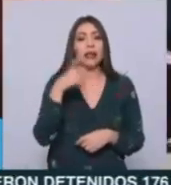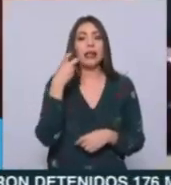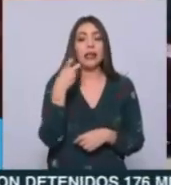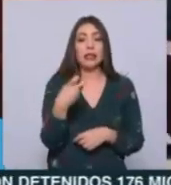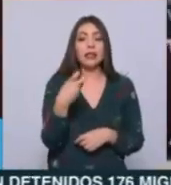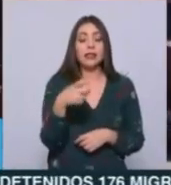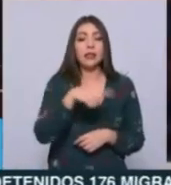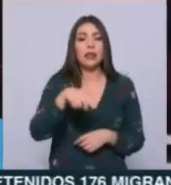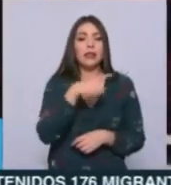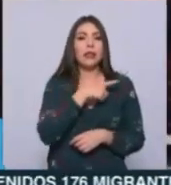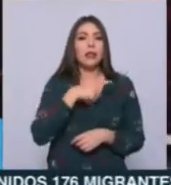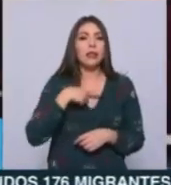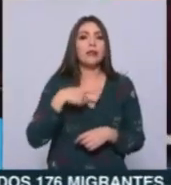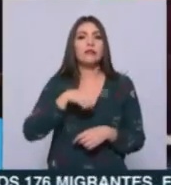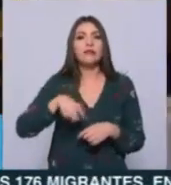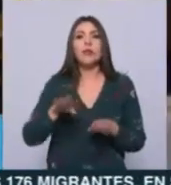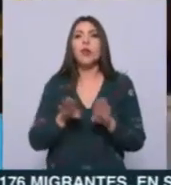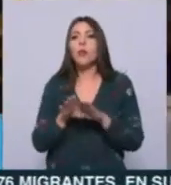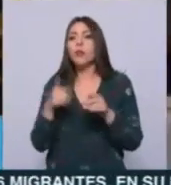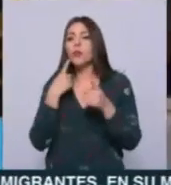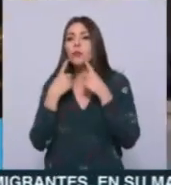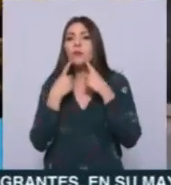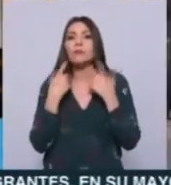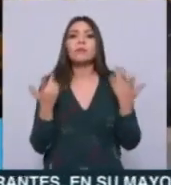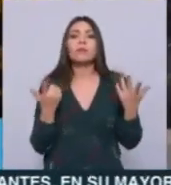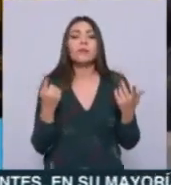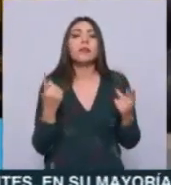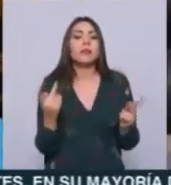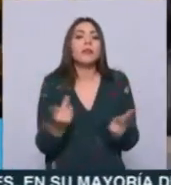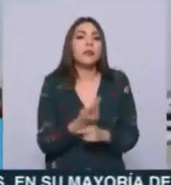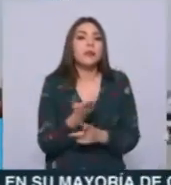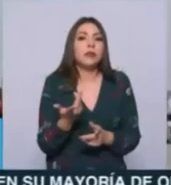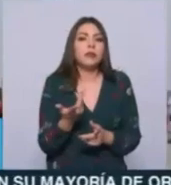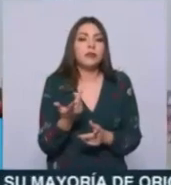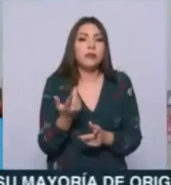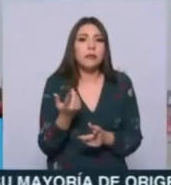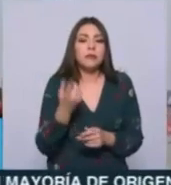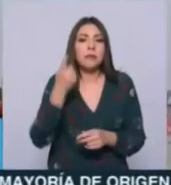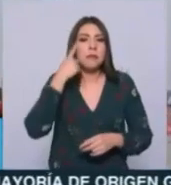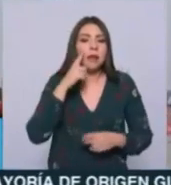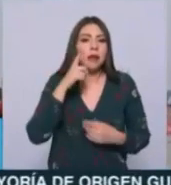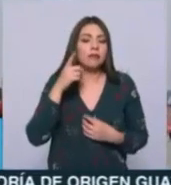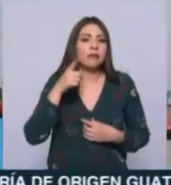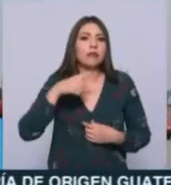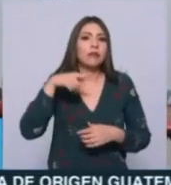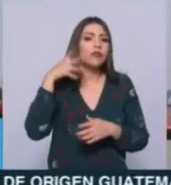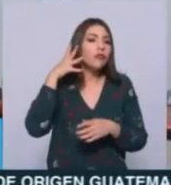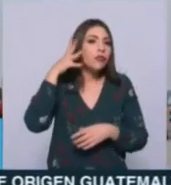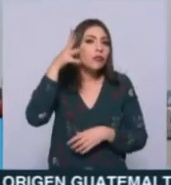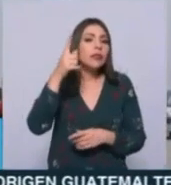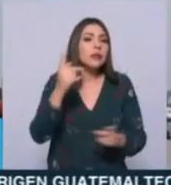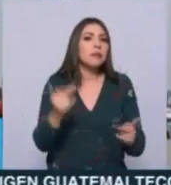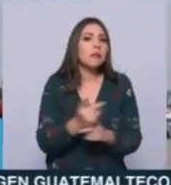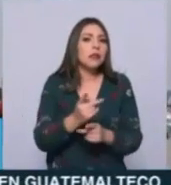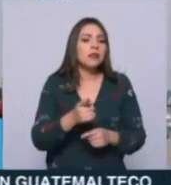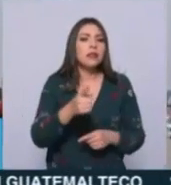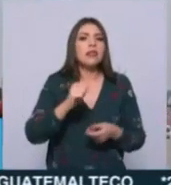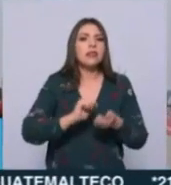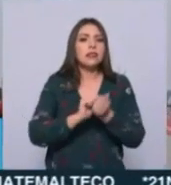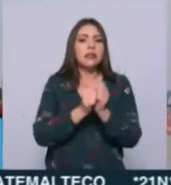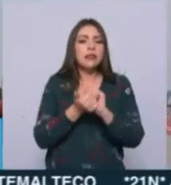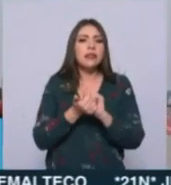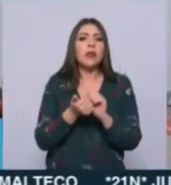donde tenemos que comenzar a ver cuál va a ser el punto nodal y a qué va a derivar